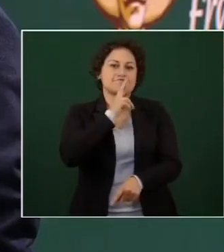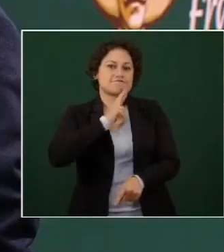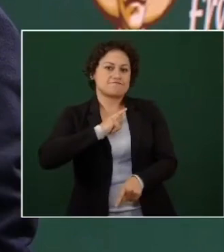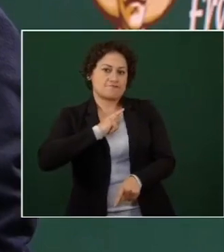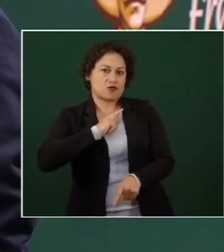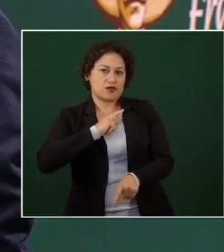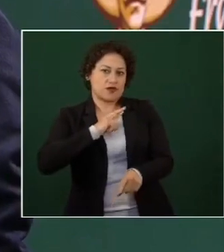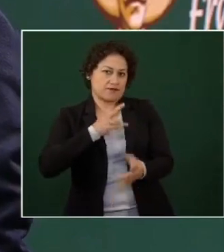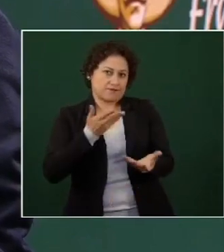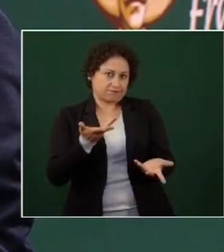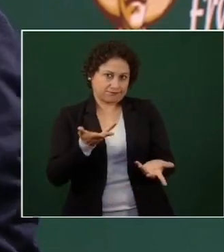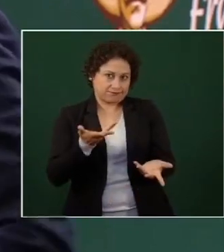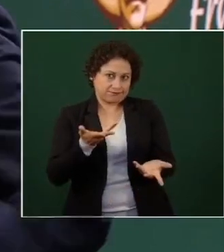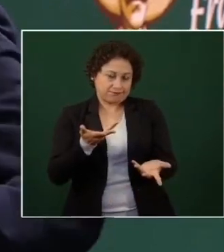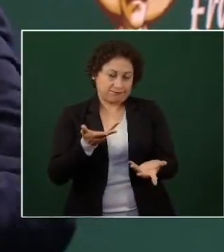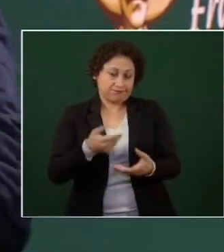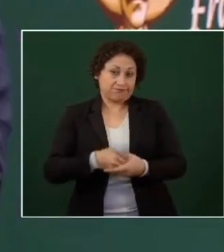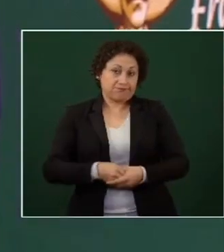Entonces,